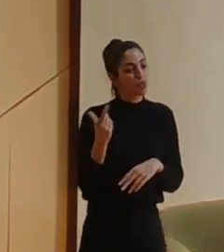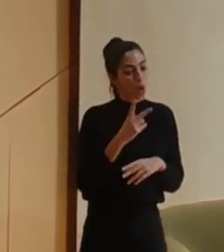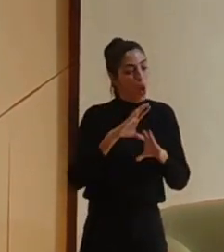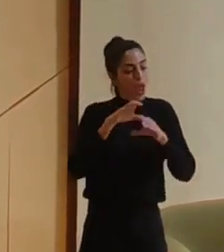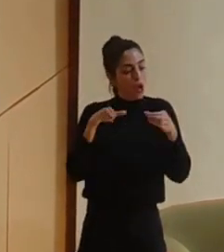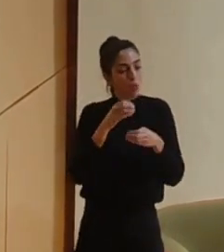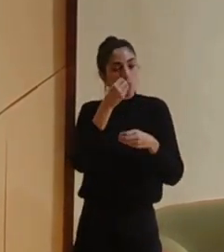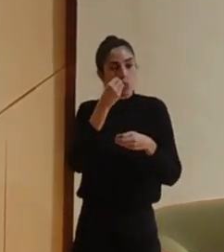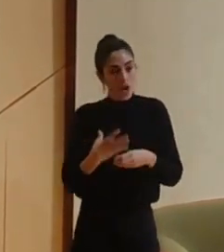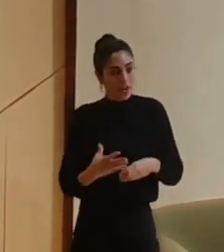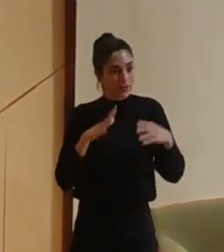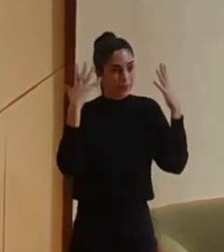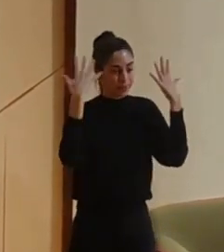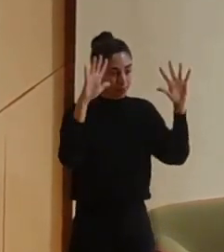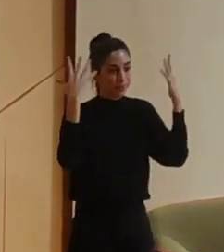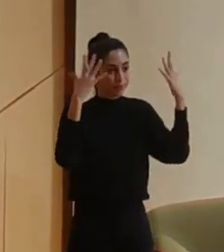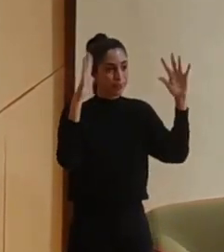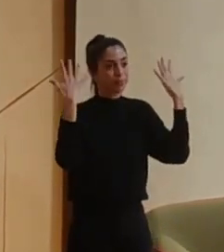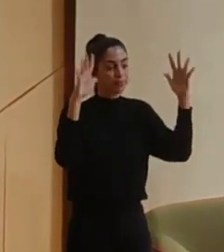equipo. Buen equipo.